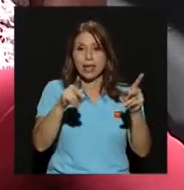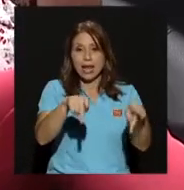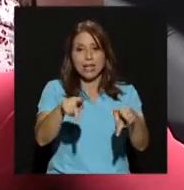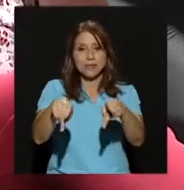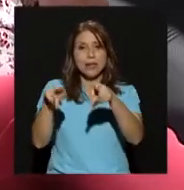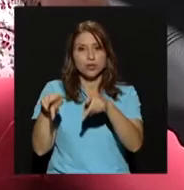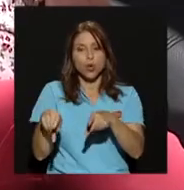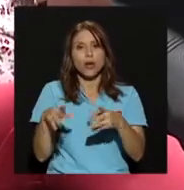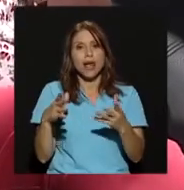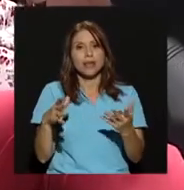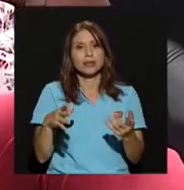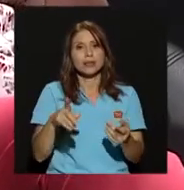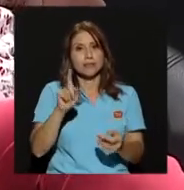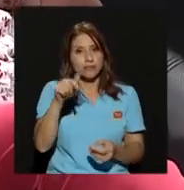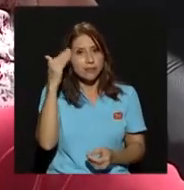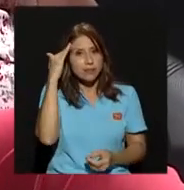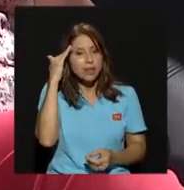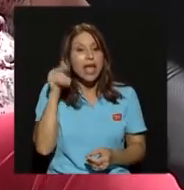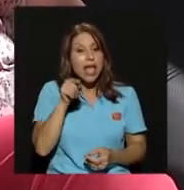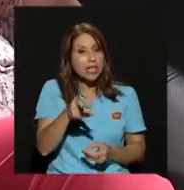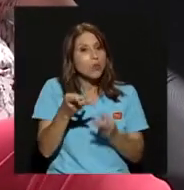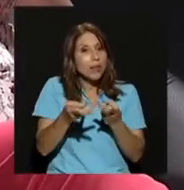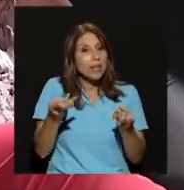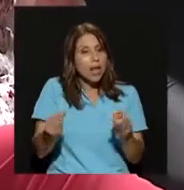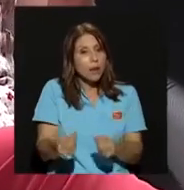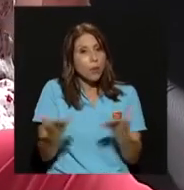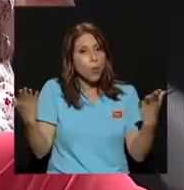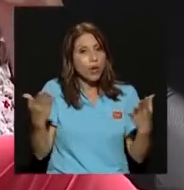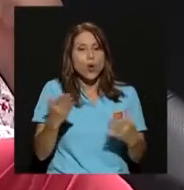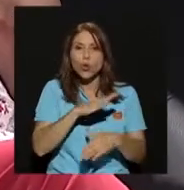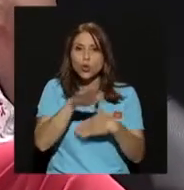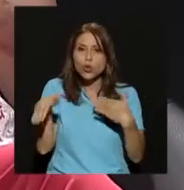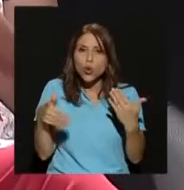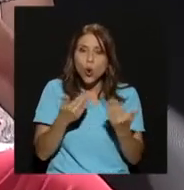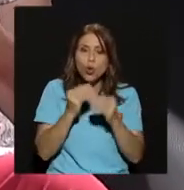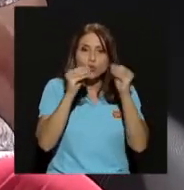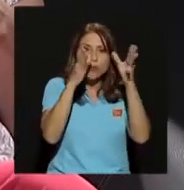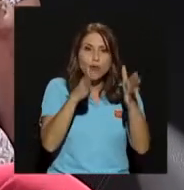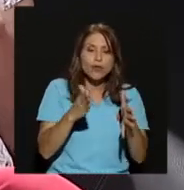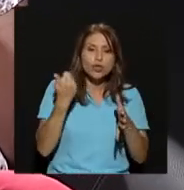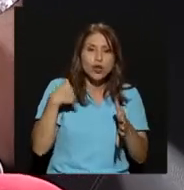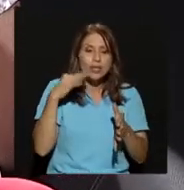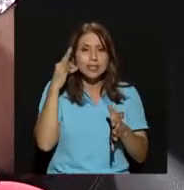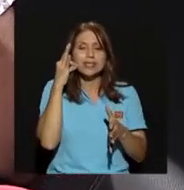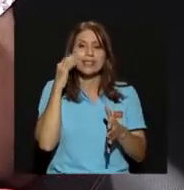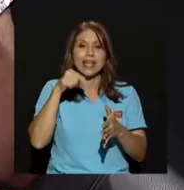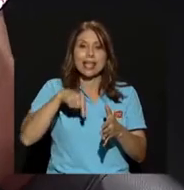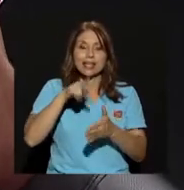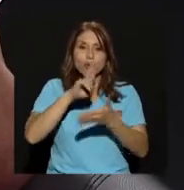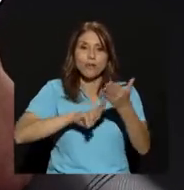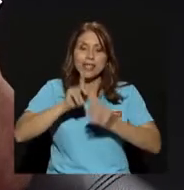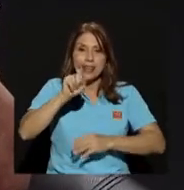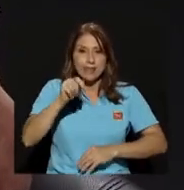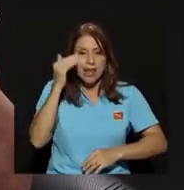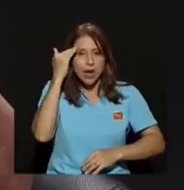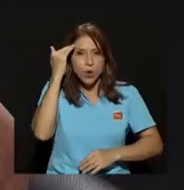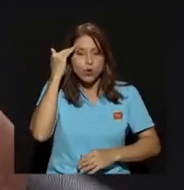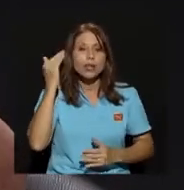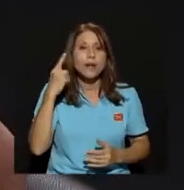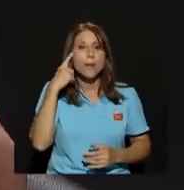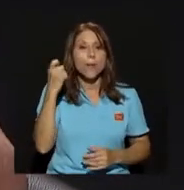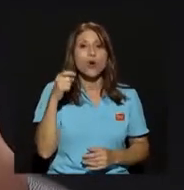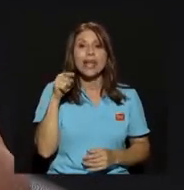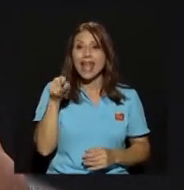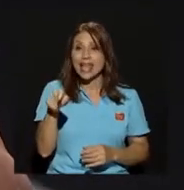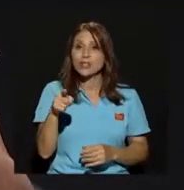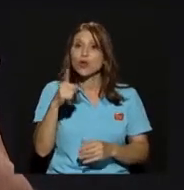son materiales públicos, deberían conocer todos los profesores y profesoras de esta universidad, porque es un